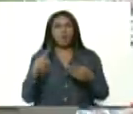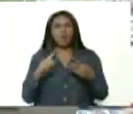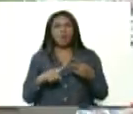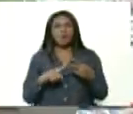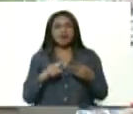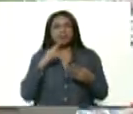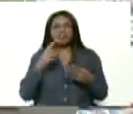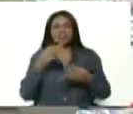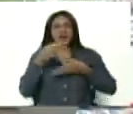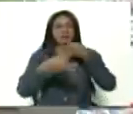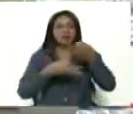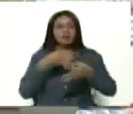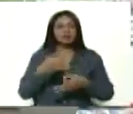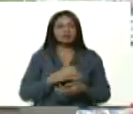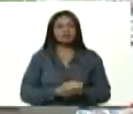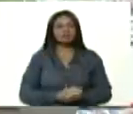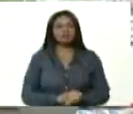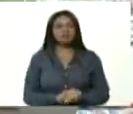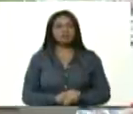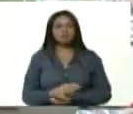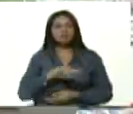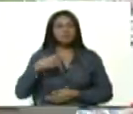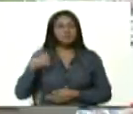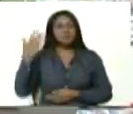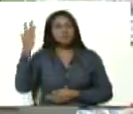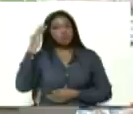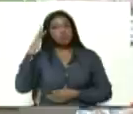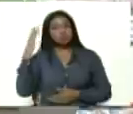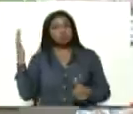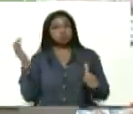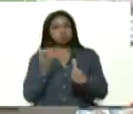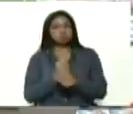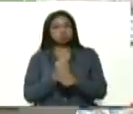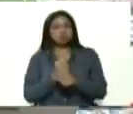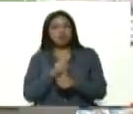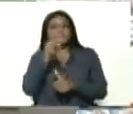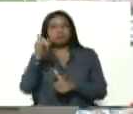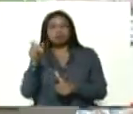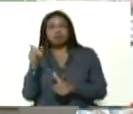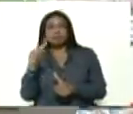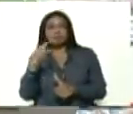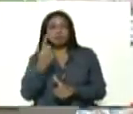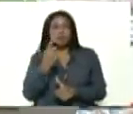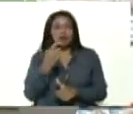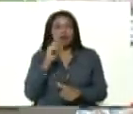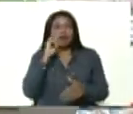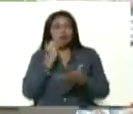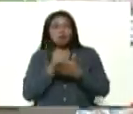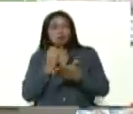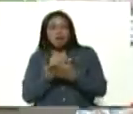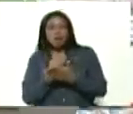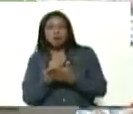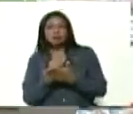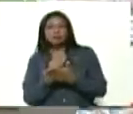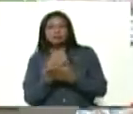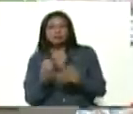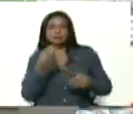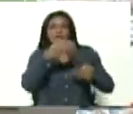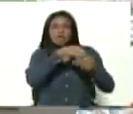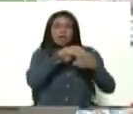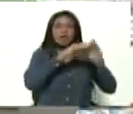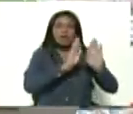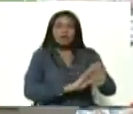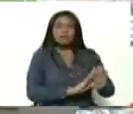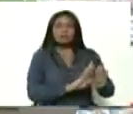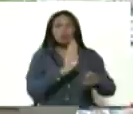que dice, sabemos que la detección temprana de casos, las pruebas, el aislamiento,